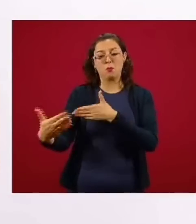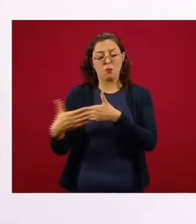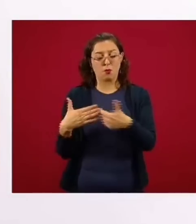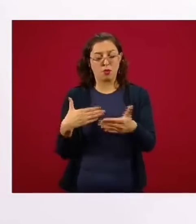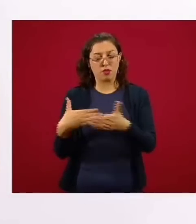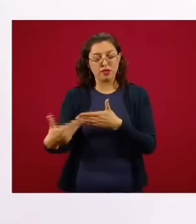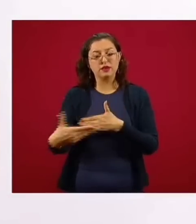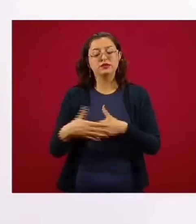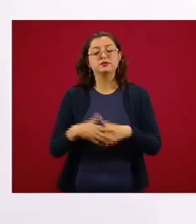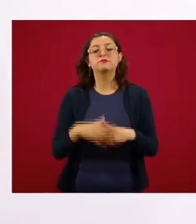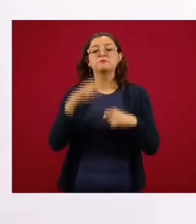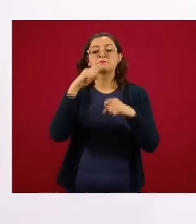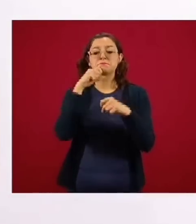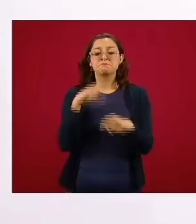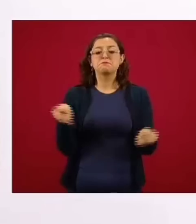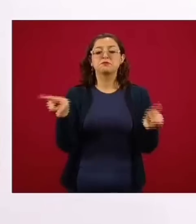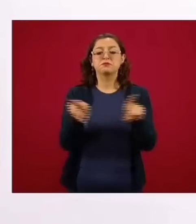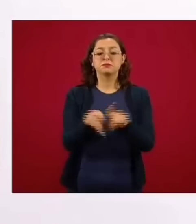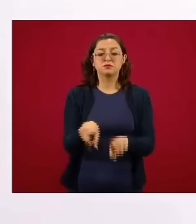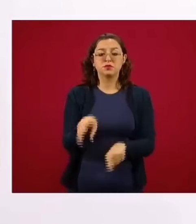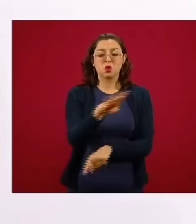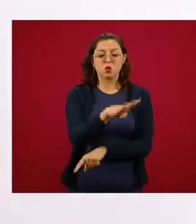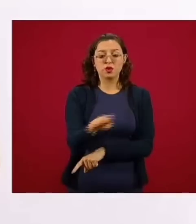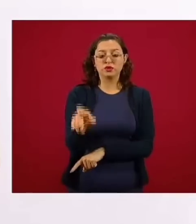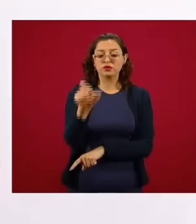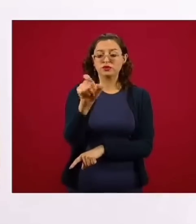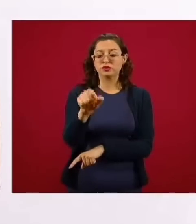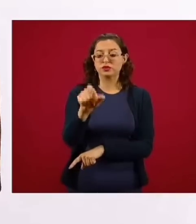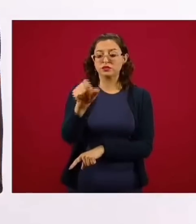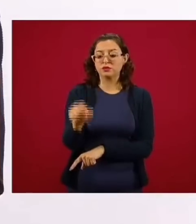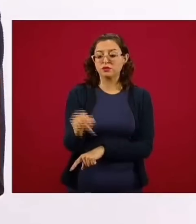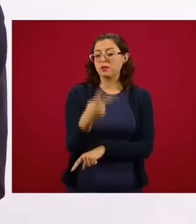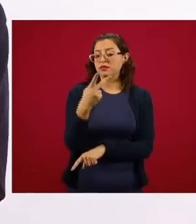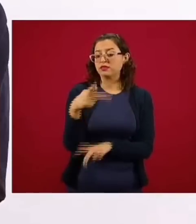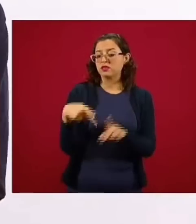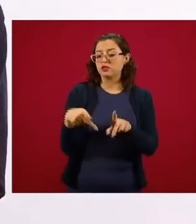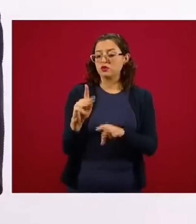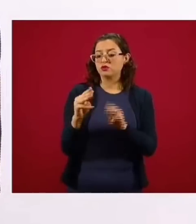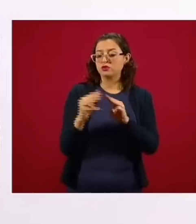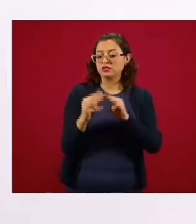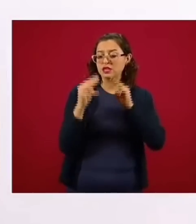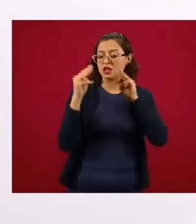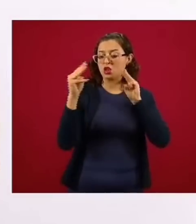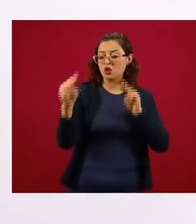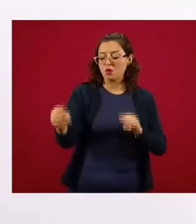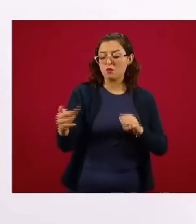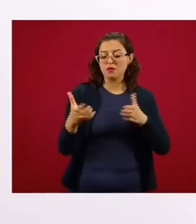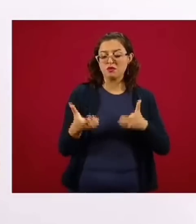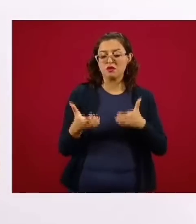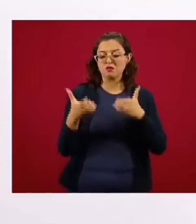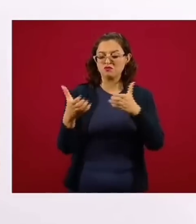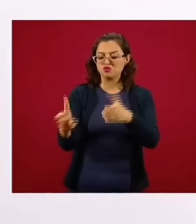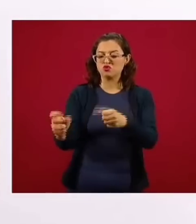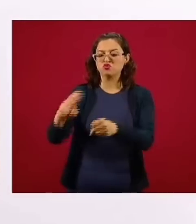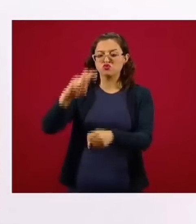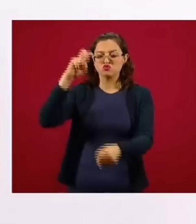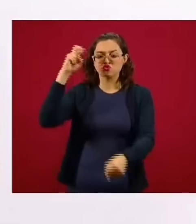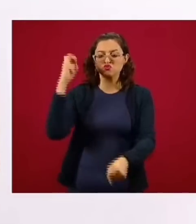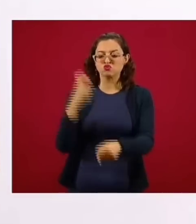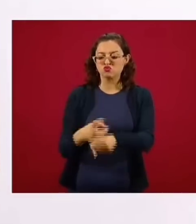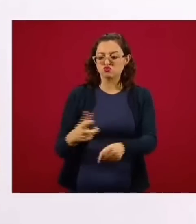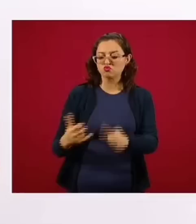poca cosa y a no olvidarse, México siempre presente. México es el primer país en enviar